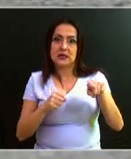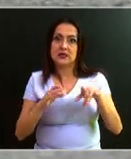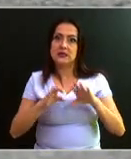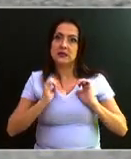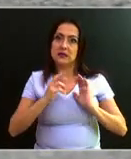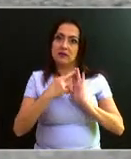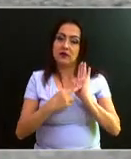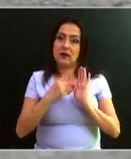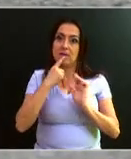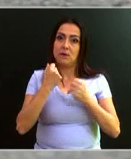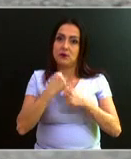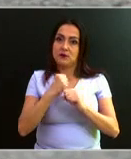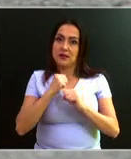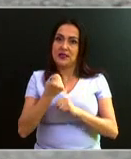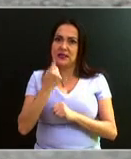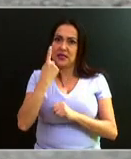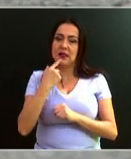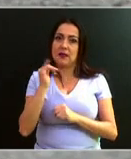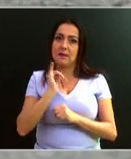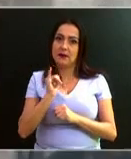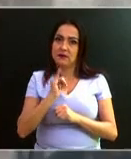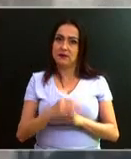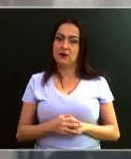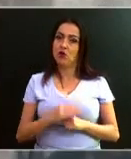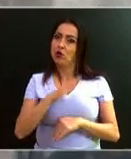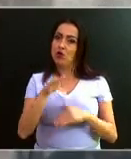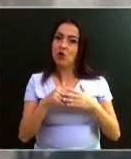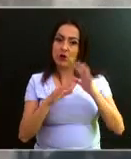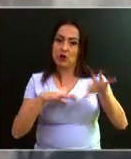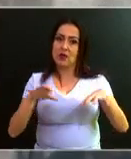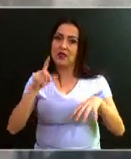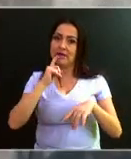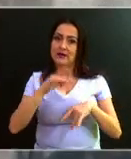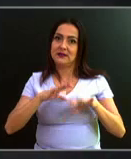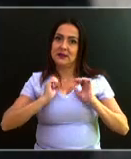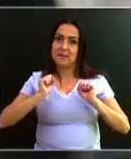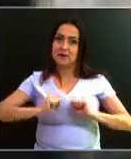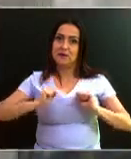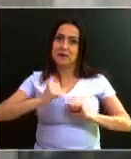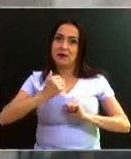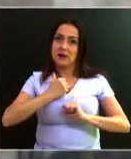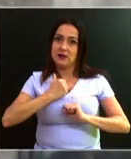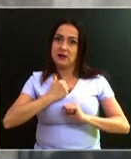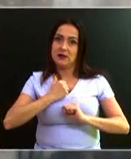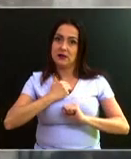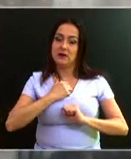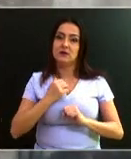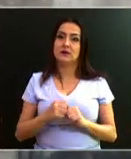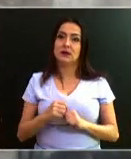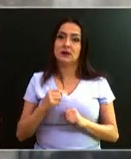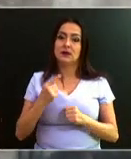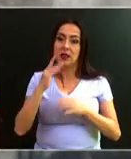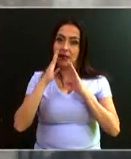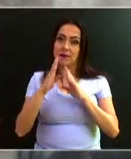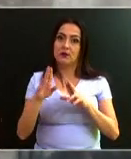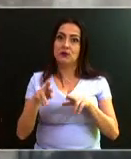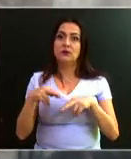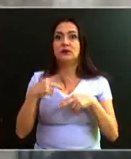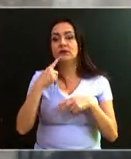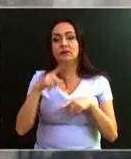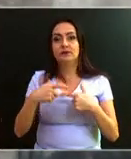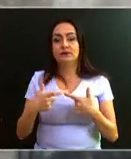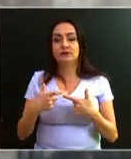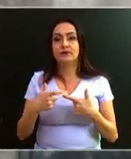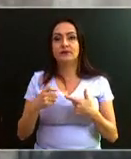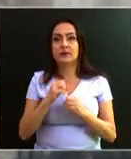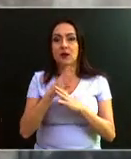directrices, que las municipalidades entiendan que también en todos sus cantones debe existir la posibilidad de poder tener tratamiento de residuos sólidos.